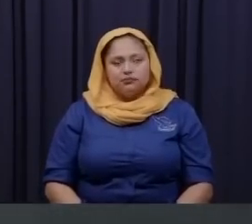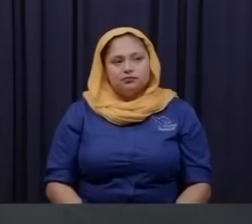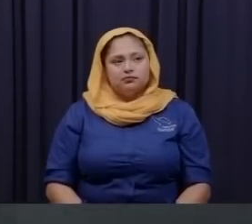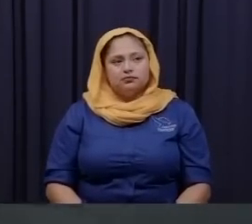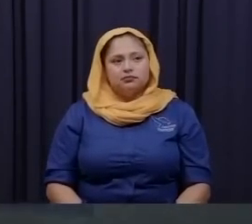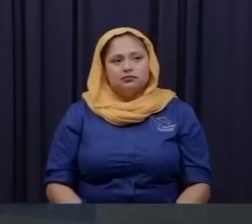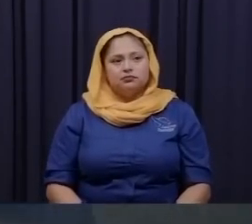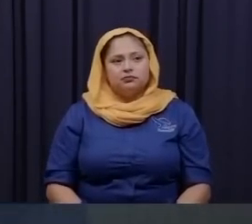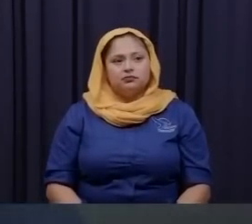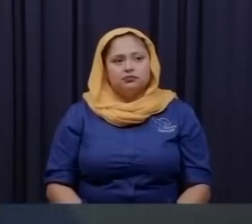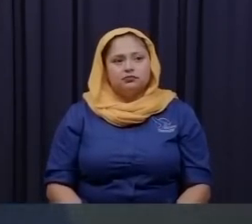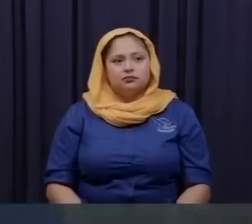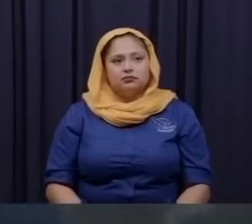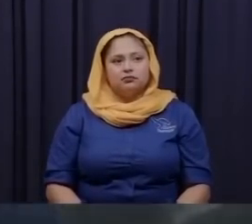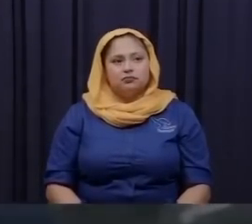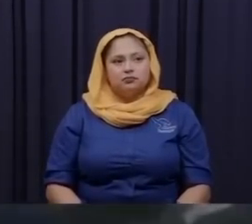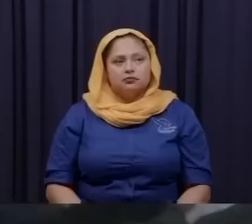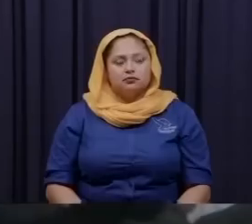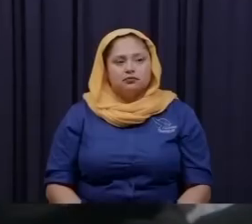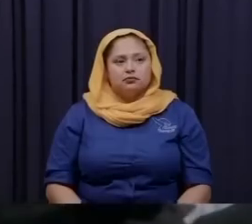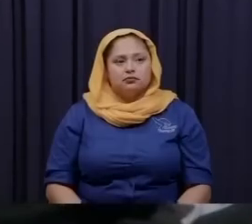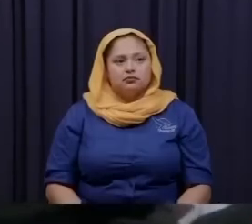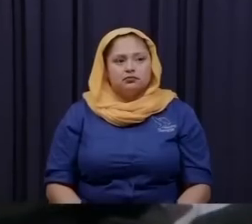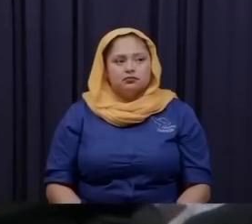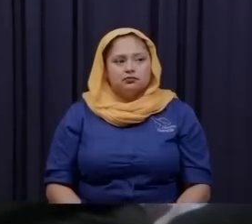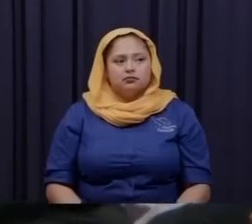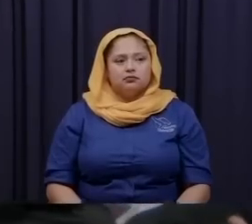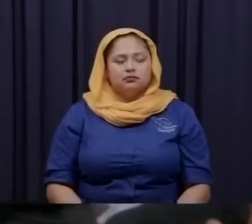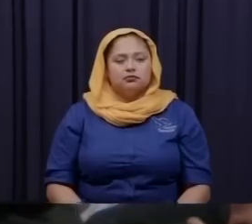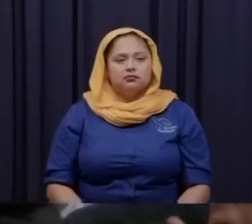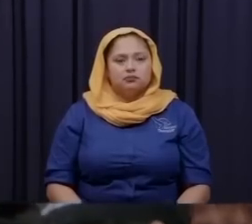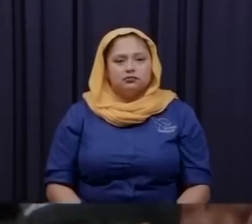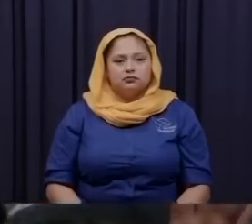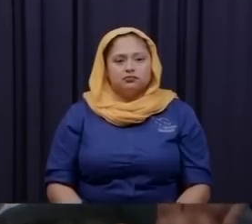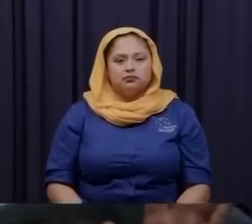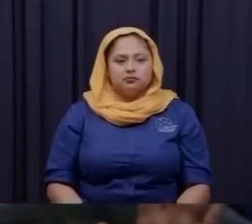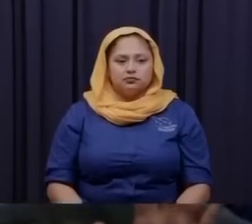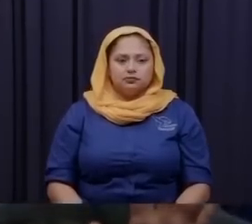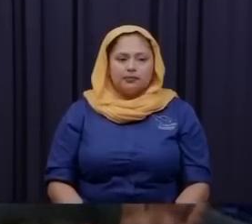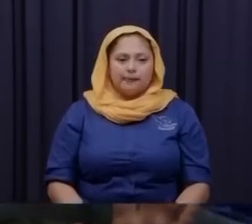Gloria a Dios, hermanos, por favor. Gloria a Dios, gracias.